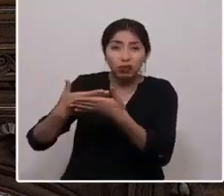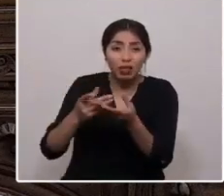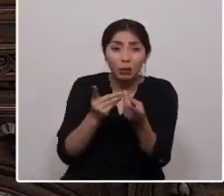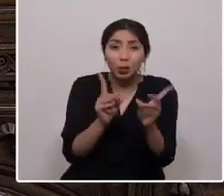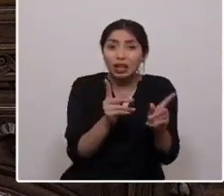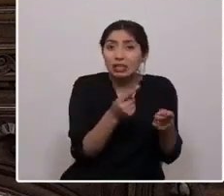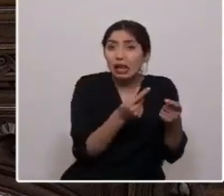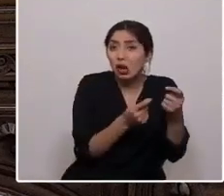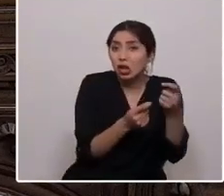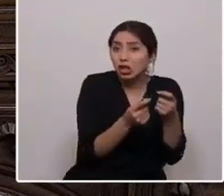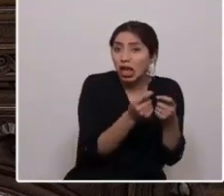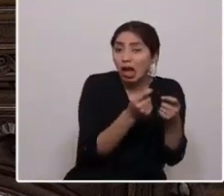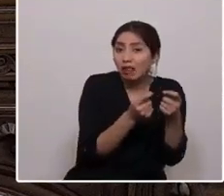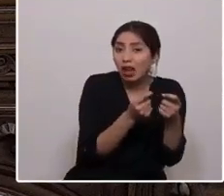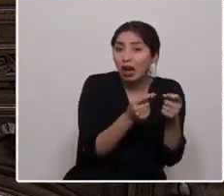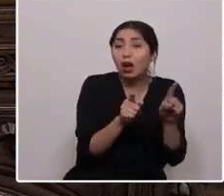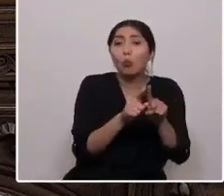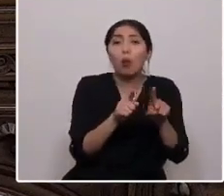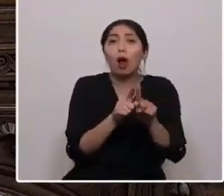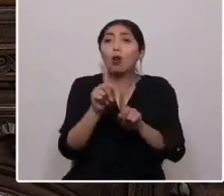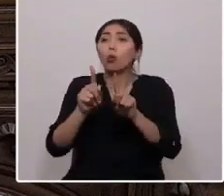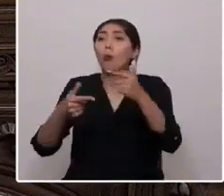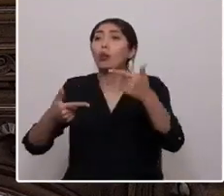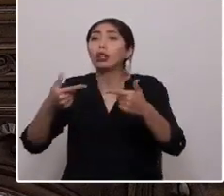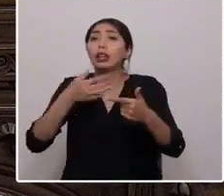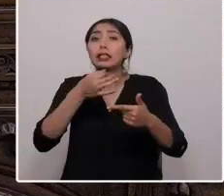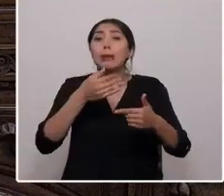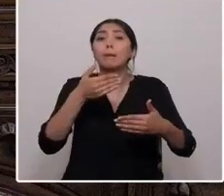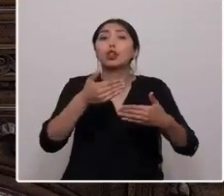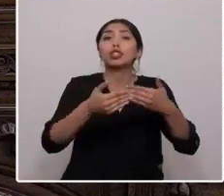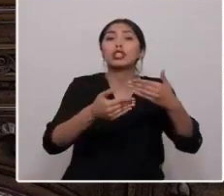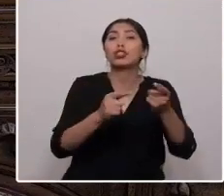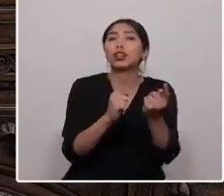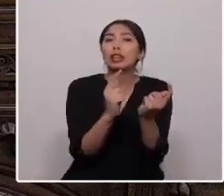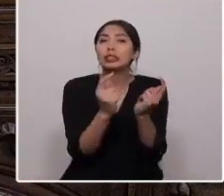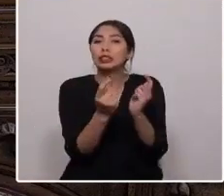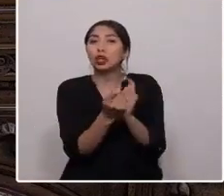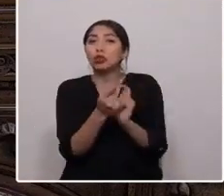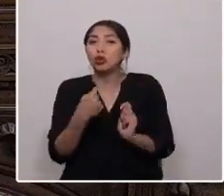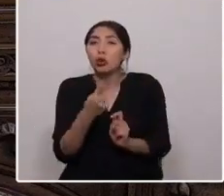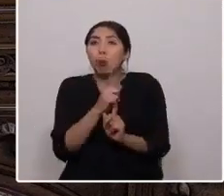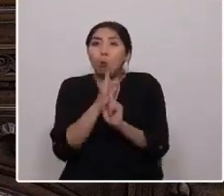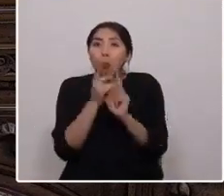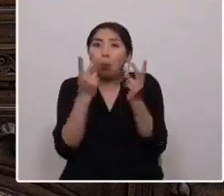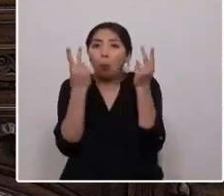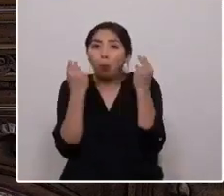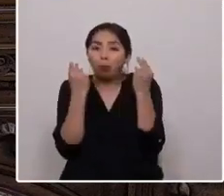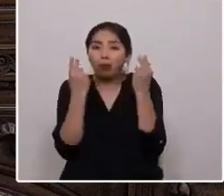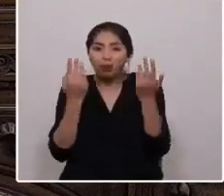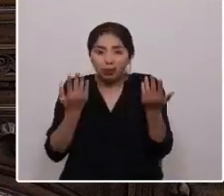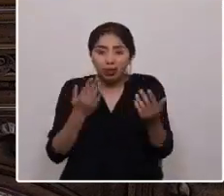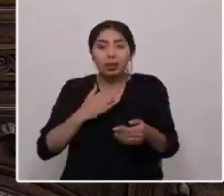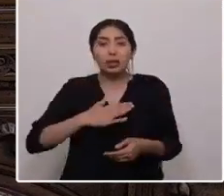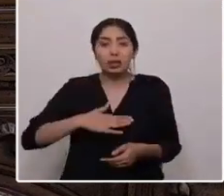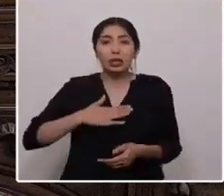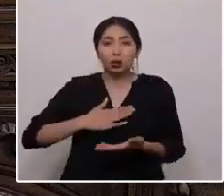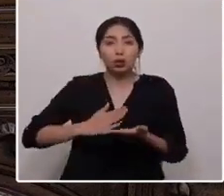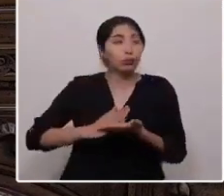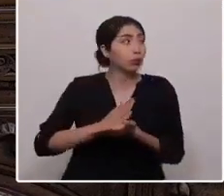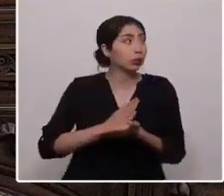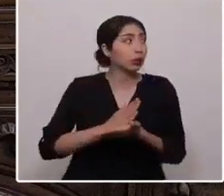llaman los académicos y políticos el proceso de transición quiero empezar mi intervención